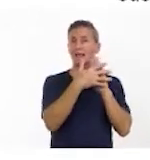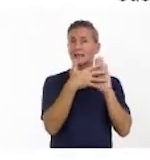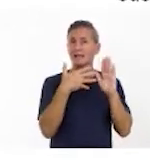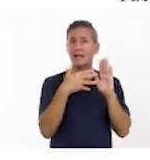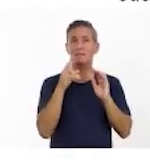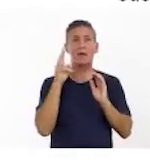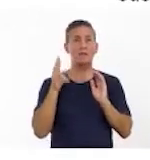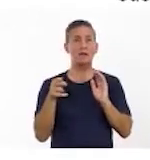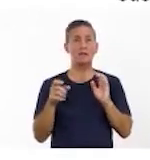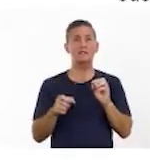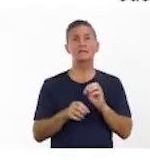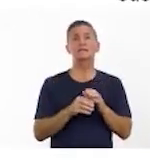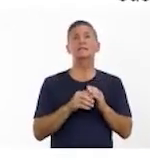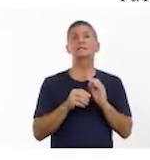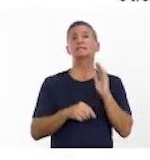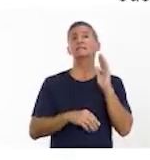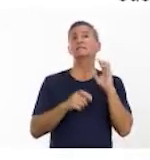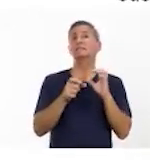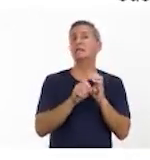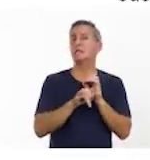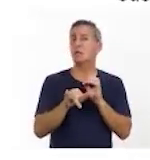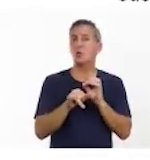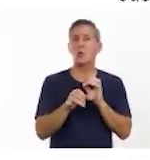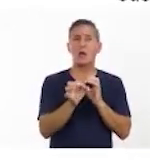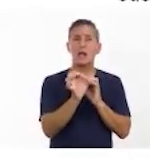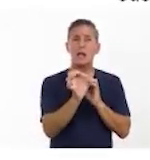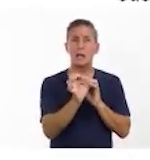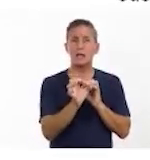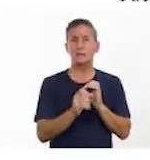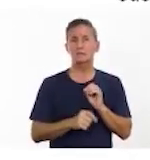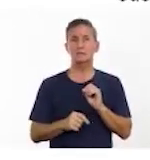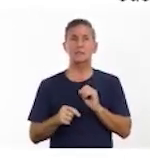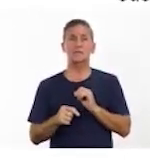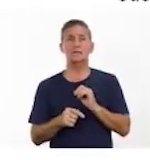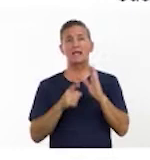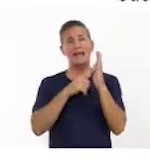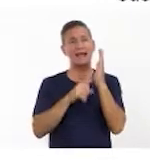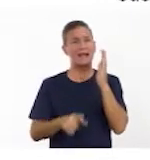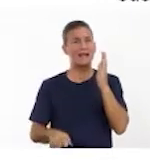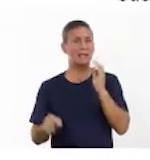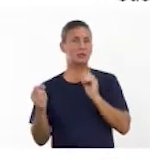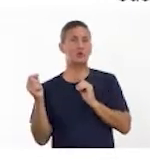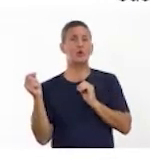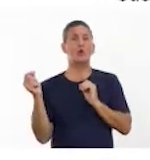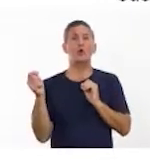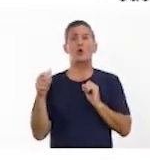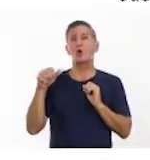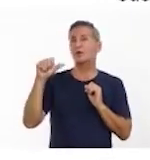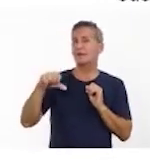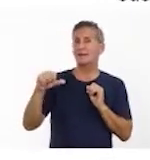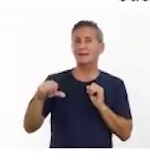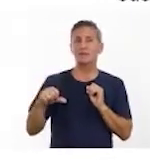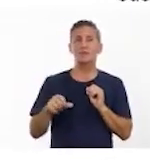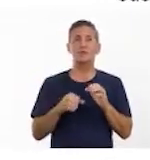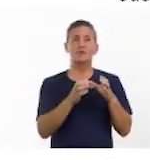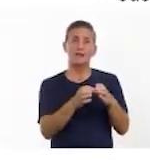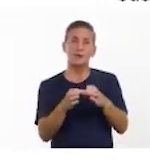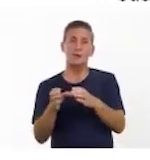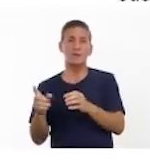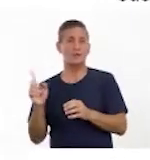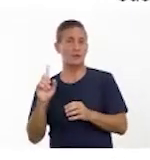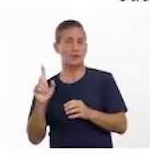periódica, del tamaño del átomo, de la energía de ionización y la electronegatividad de los elementos